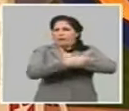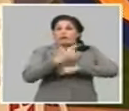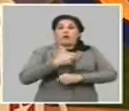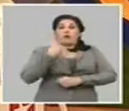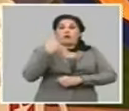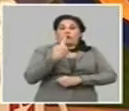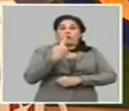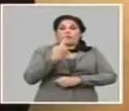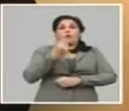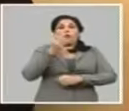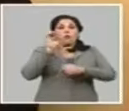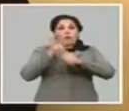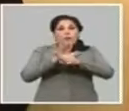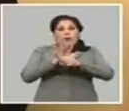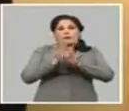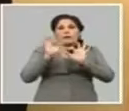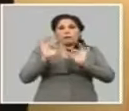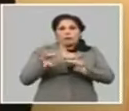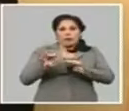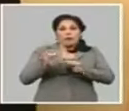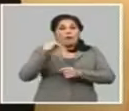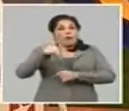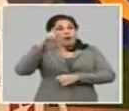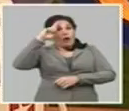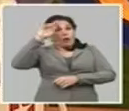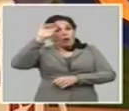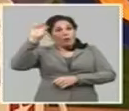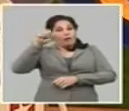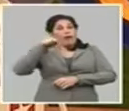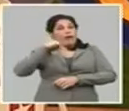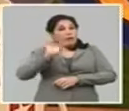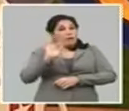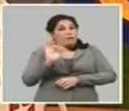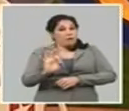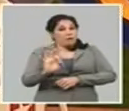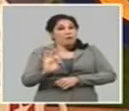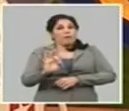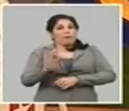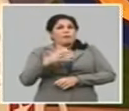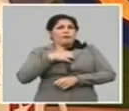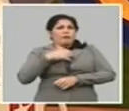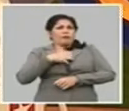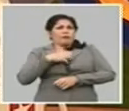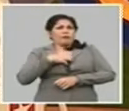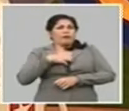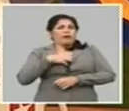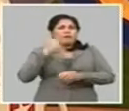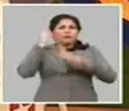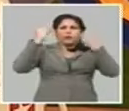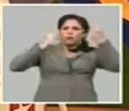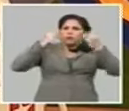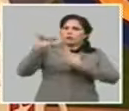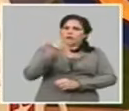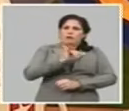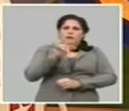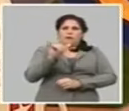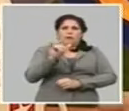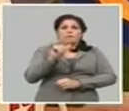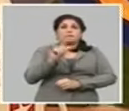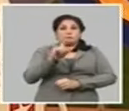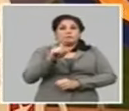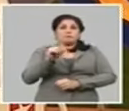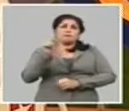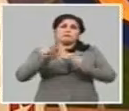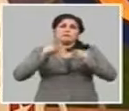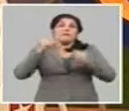ingresados los han ingresado a miento y en los hospitales que tenemos previsto con este con este fin de los casos